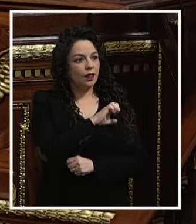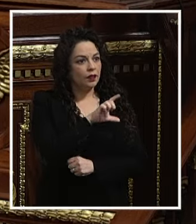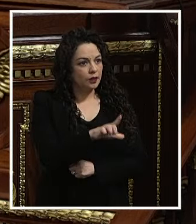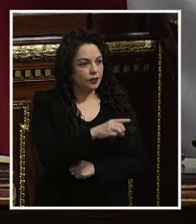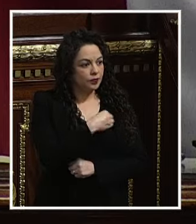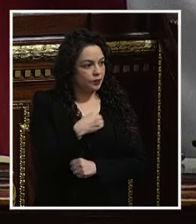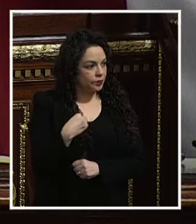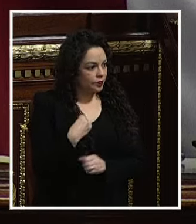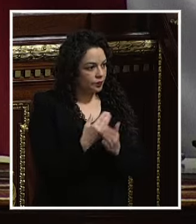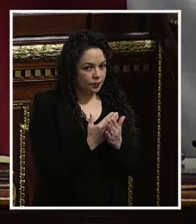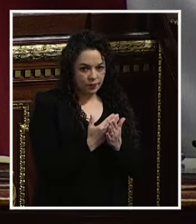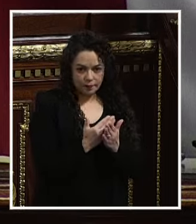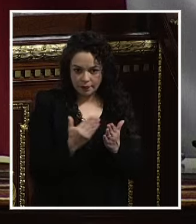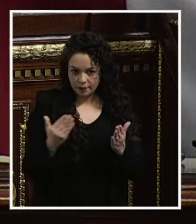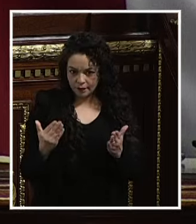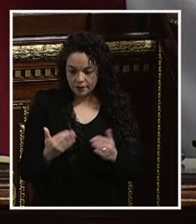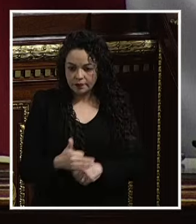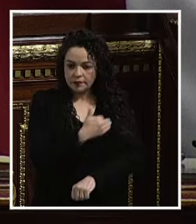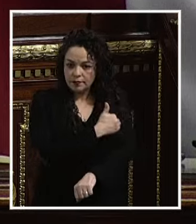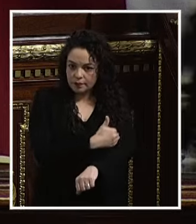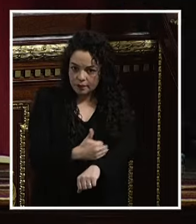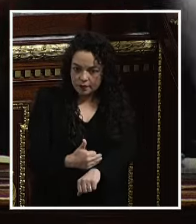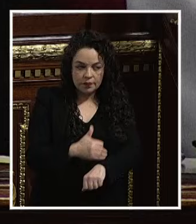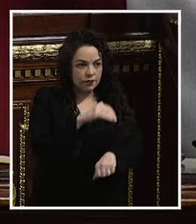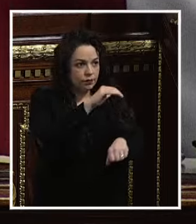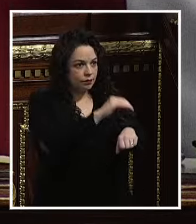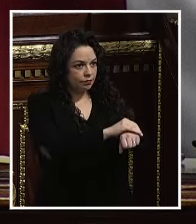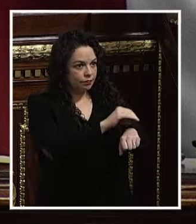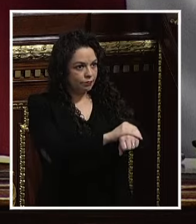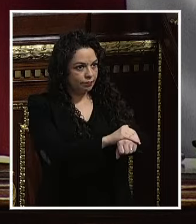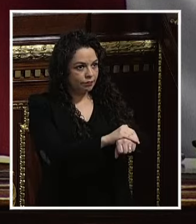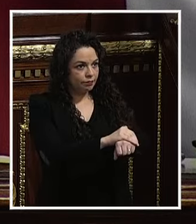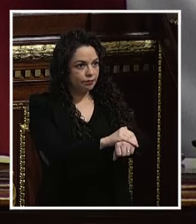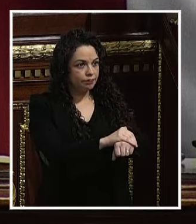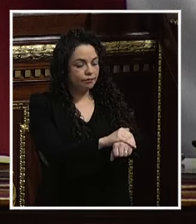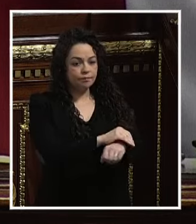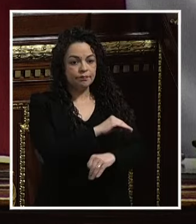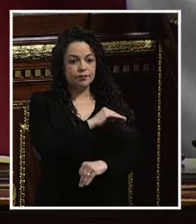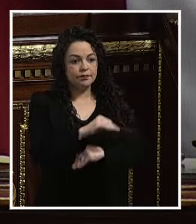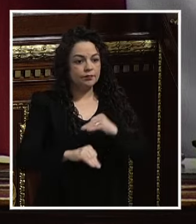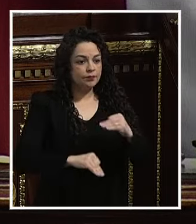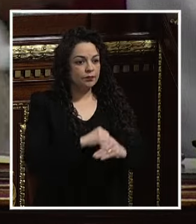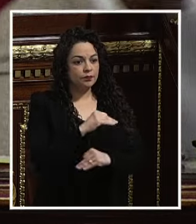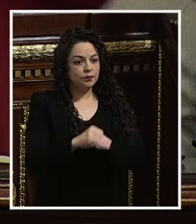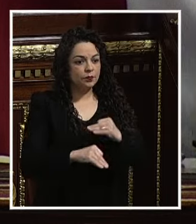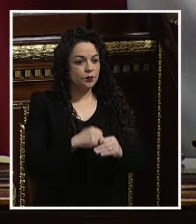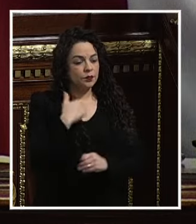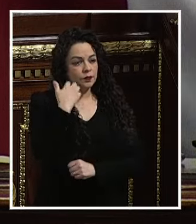especiales, familiares y amigos. Damos a todas y a todos